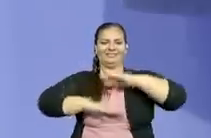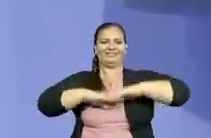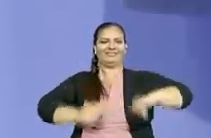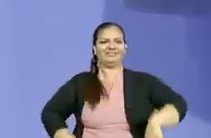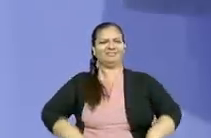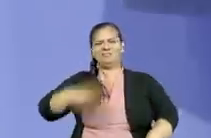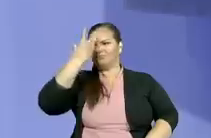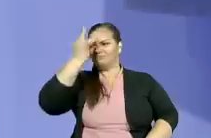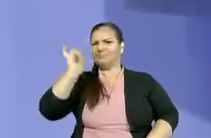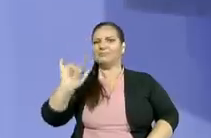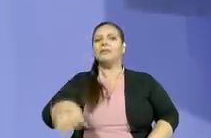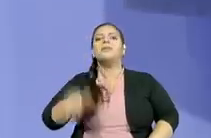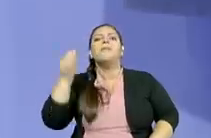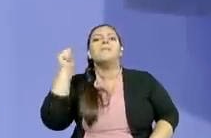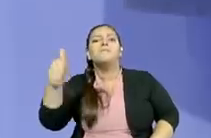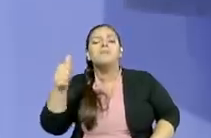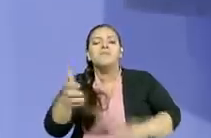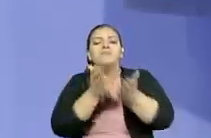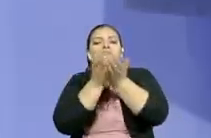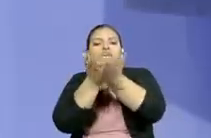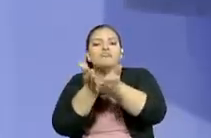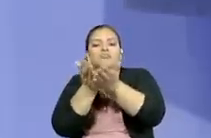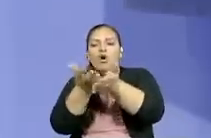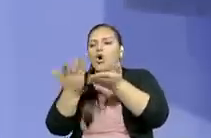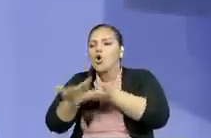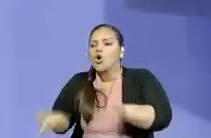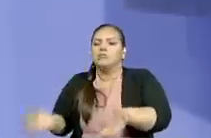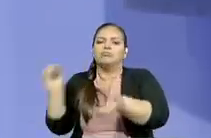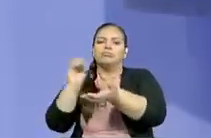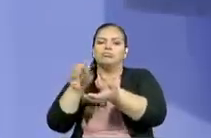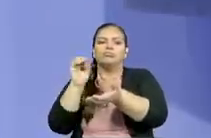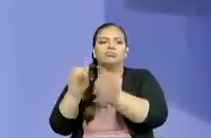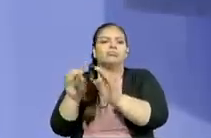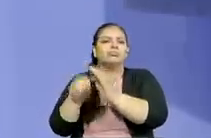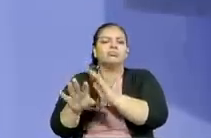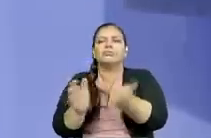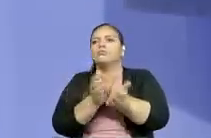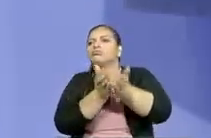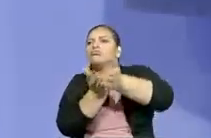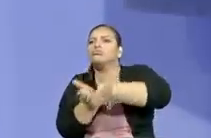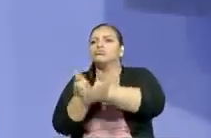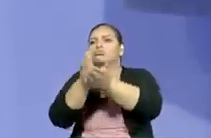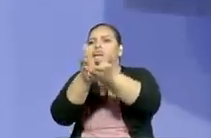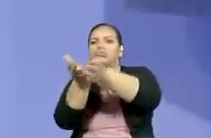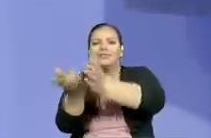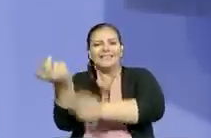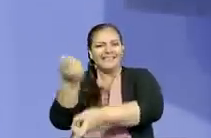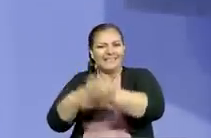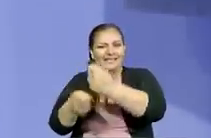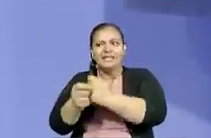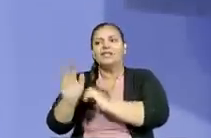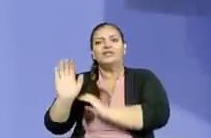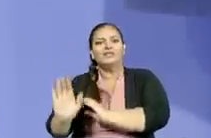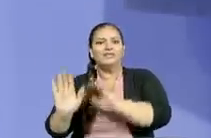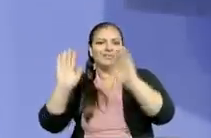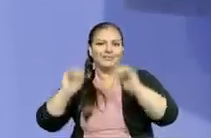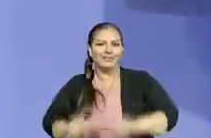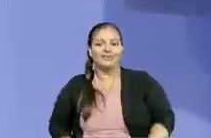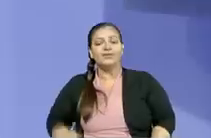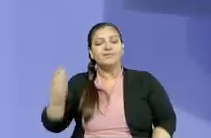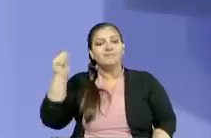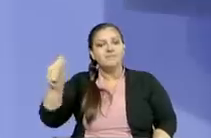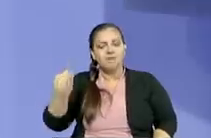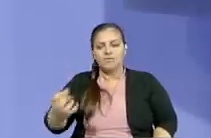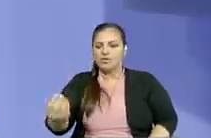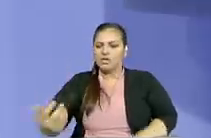utilidad por economía de escala. De manera que ese es el modelo, además con los impuestos más bajos